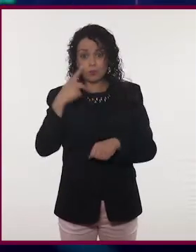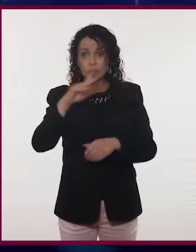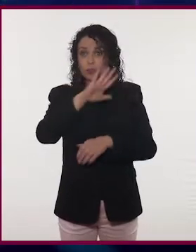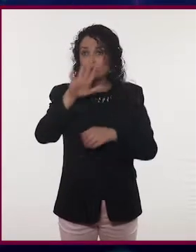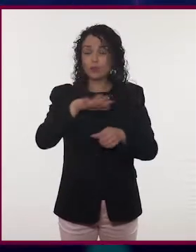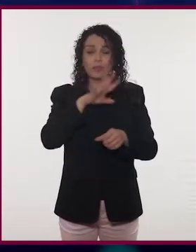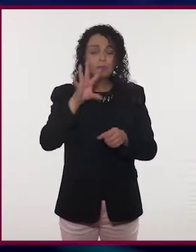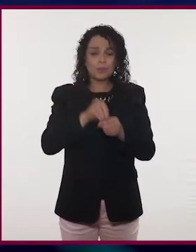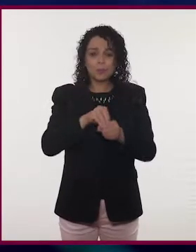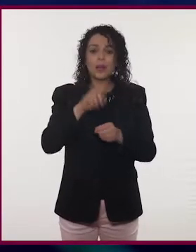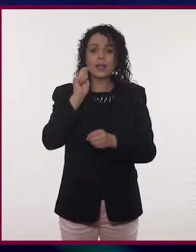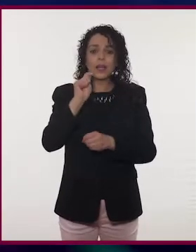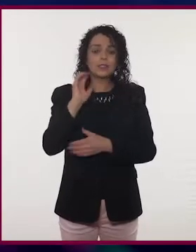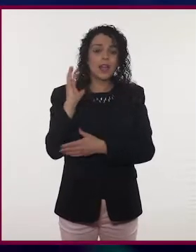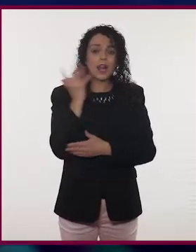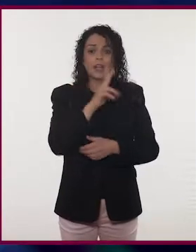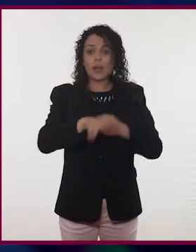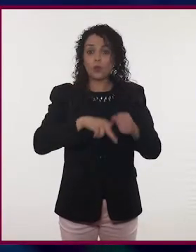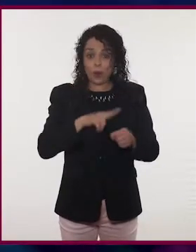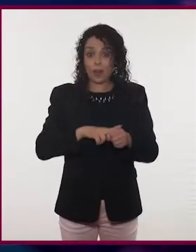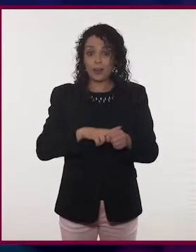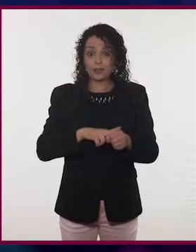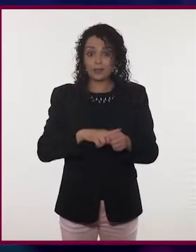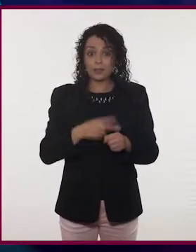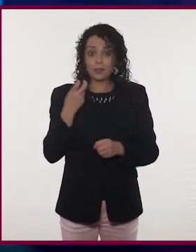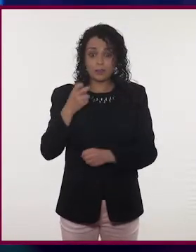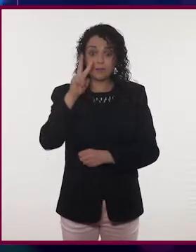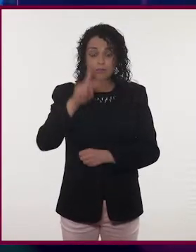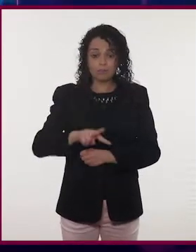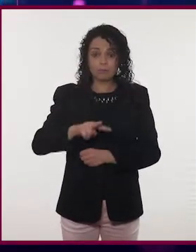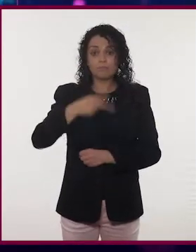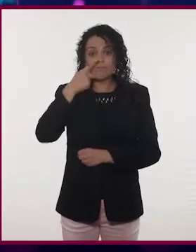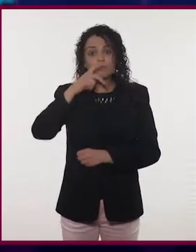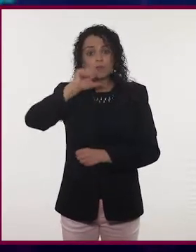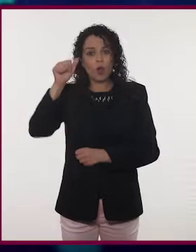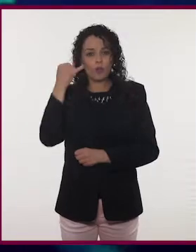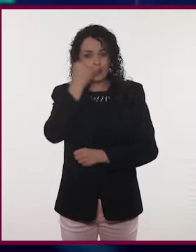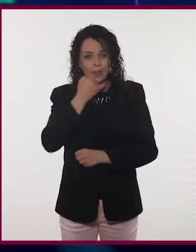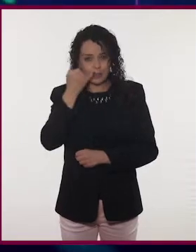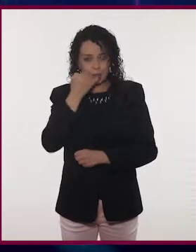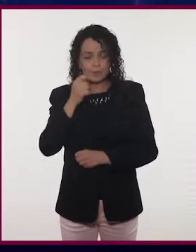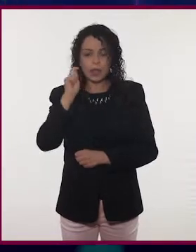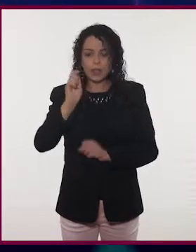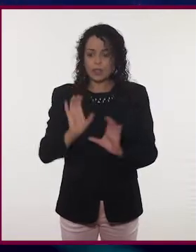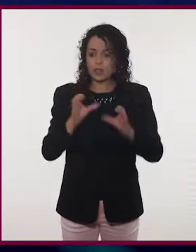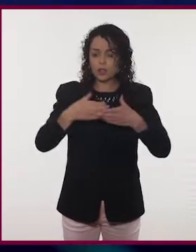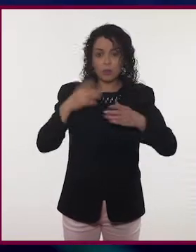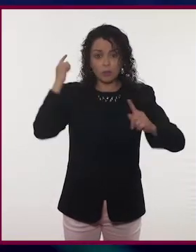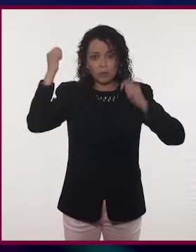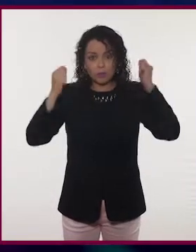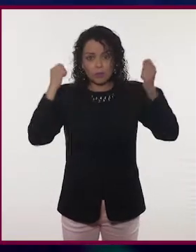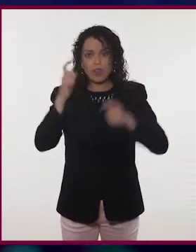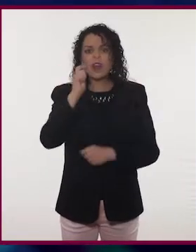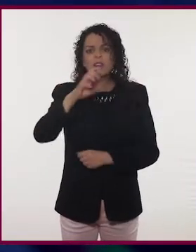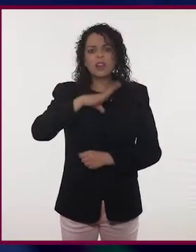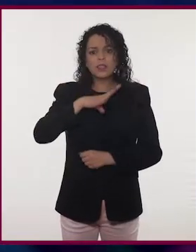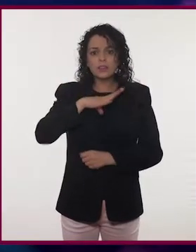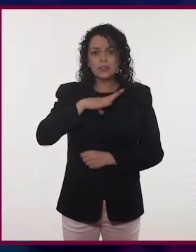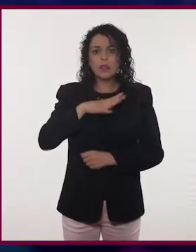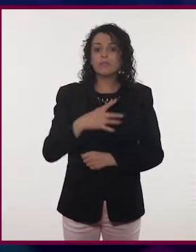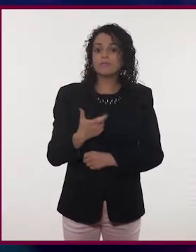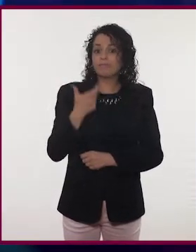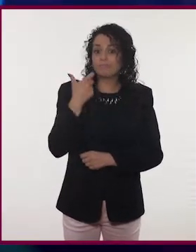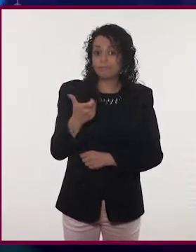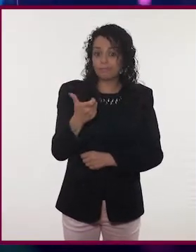naturaleza. Entonces, eso en sí es Yecan Yecan. El turismo comunitario lo que nos trae es ingreso,